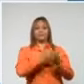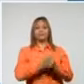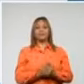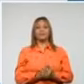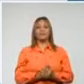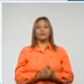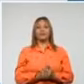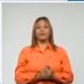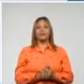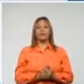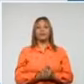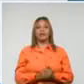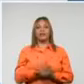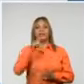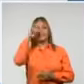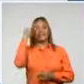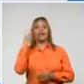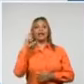es de San Cristóbal,